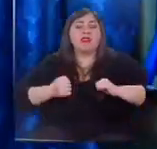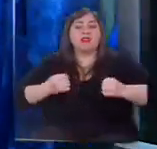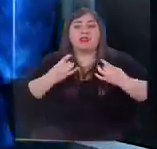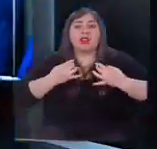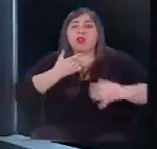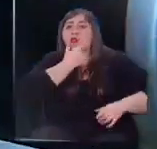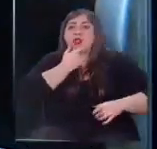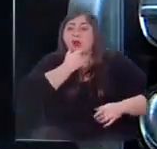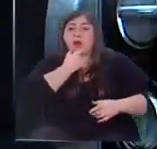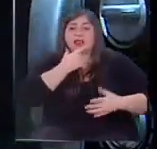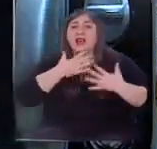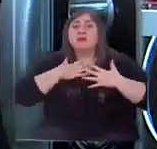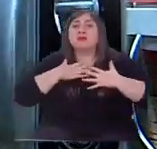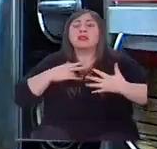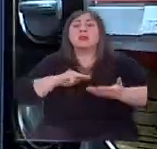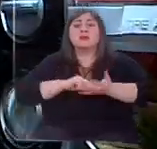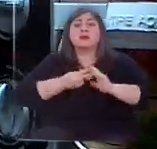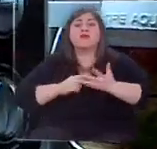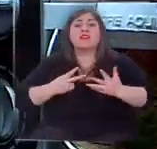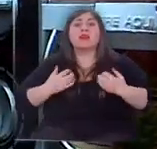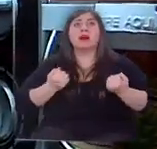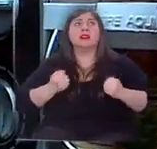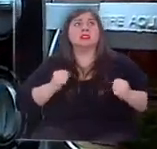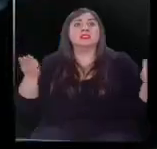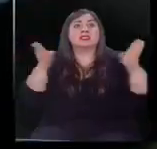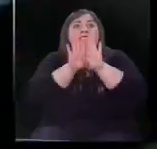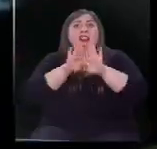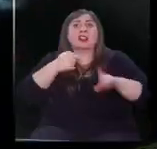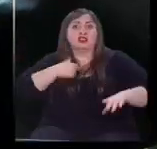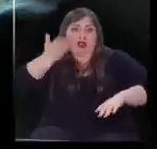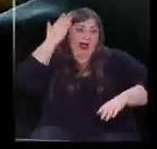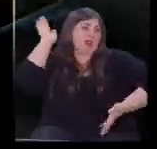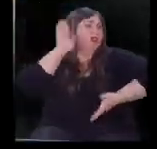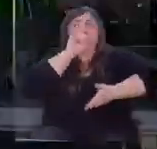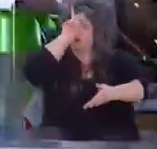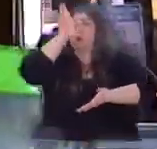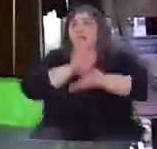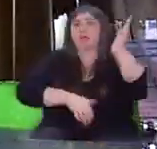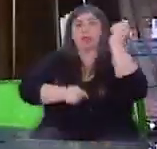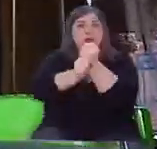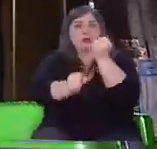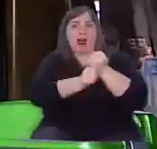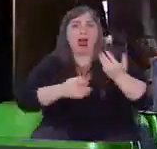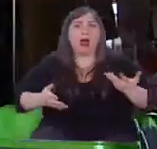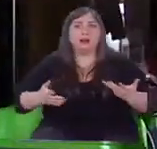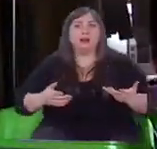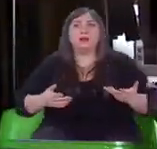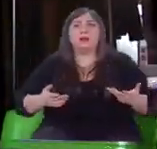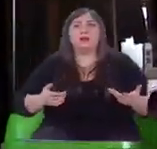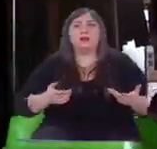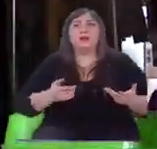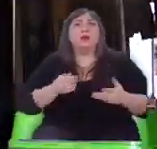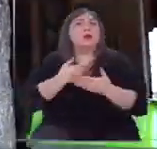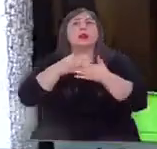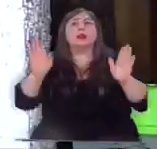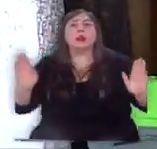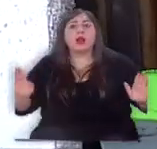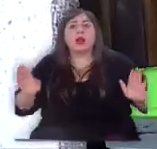los huesos, porque me dan crisis por lo de estar encerrado, porque estaba acostumbrada a salir a trabajar. ¿Plomito? Cualquiera.